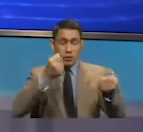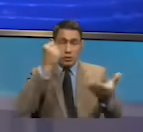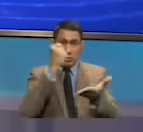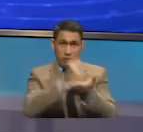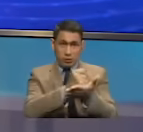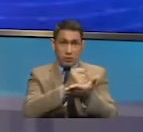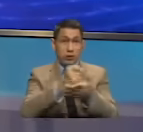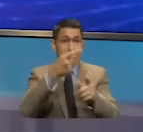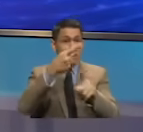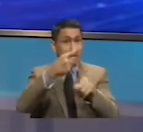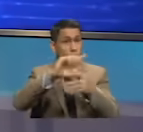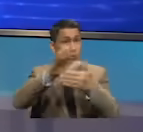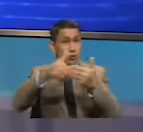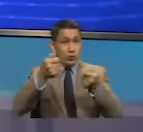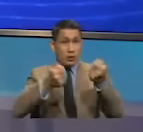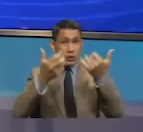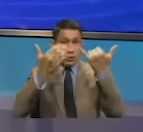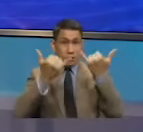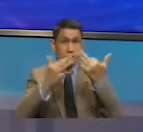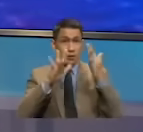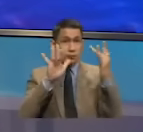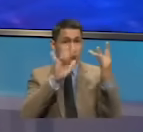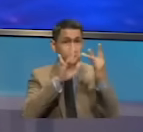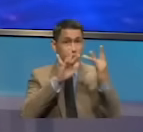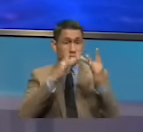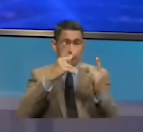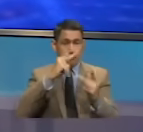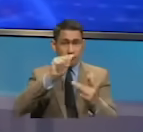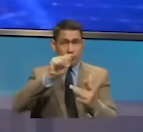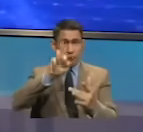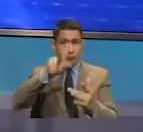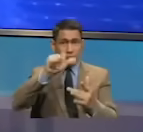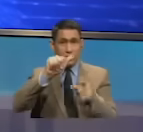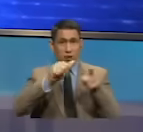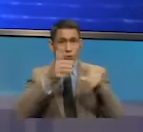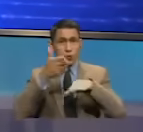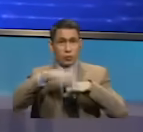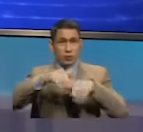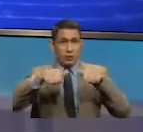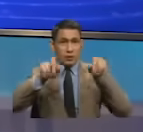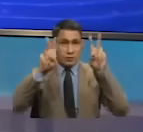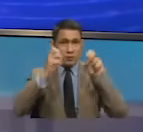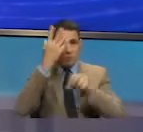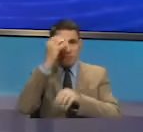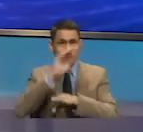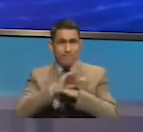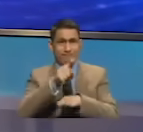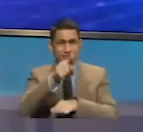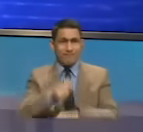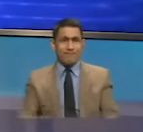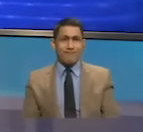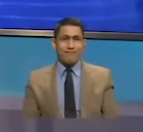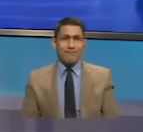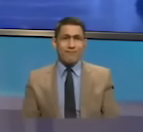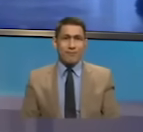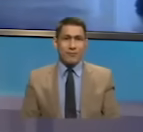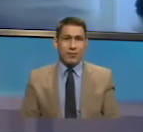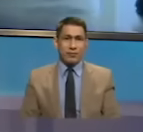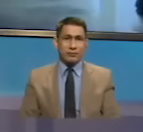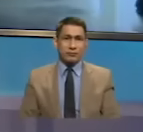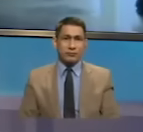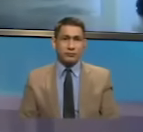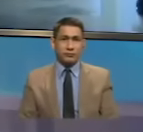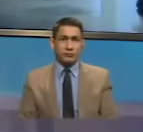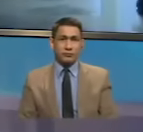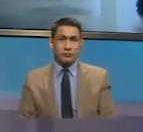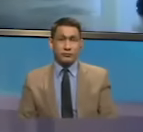la matriculación. Retomamos a esta hora el contacto con Carla Santana sobre este tema. Carlita, cuéntanos. ¿Qué tal?